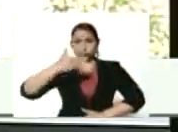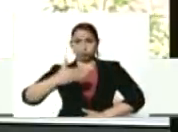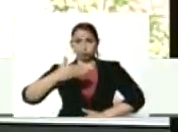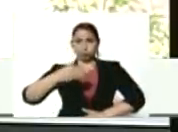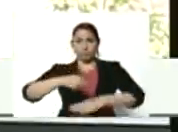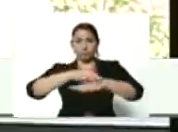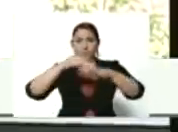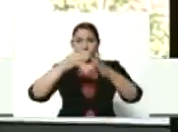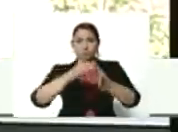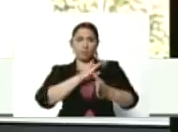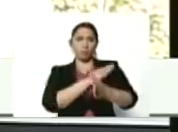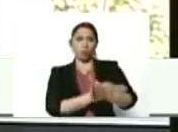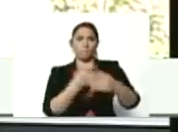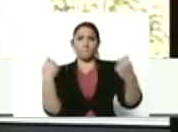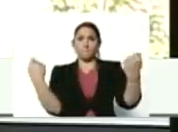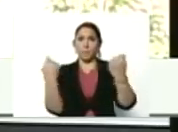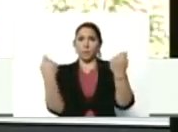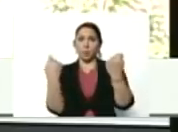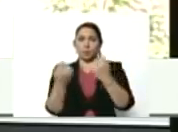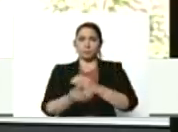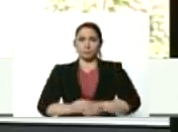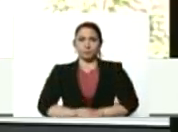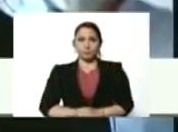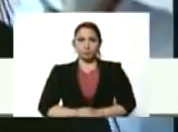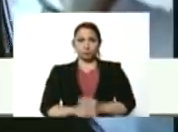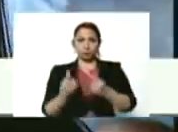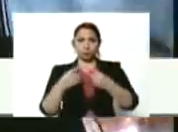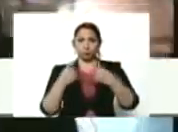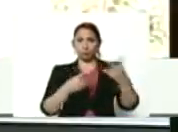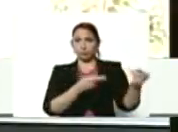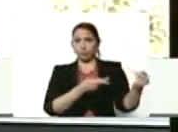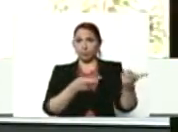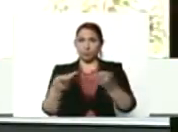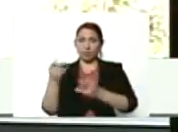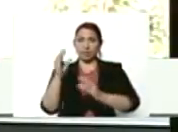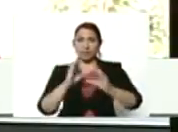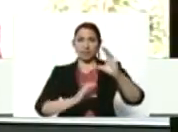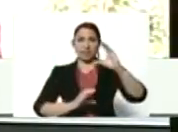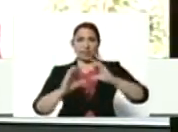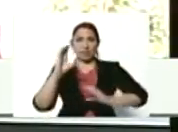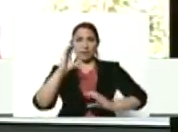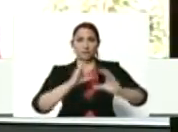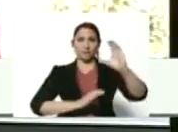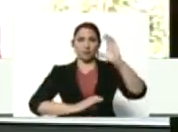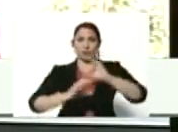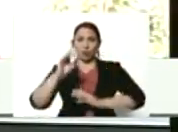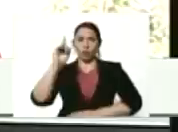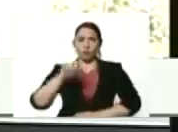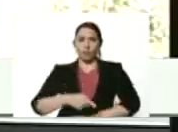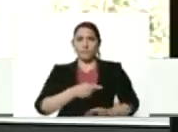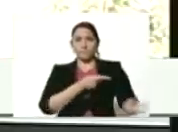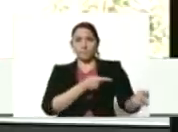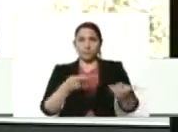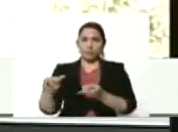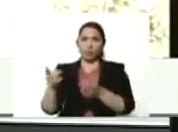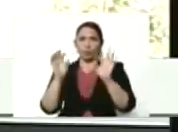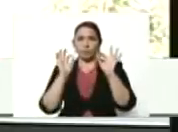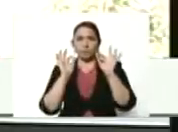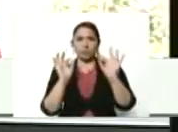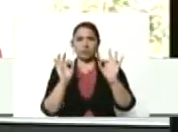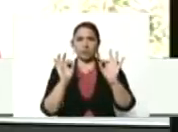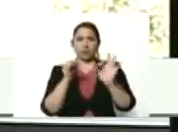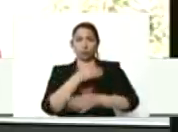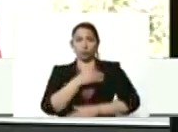del Poder Popular, varios invitados científicos, y tenemos unos invitados especiales. Yo quise